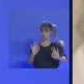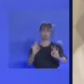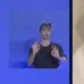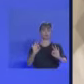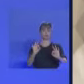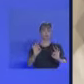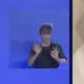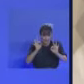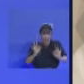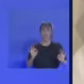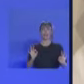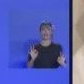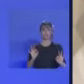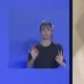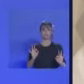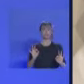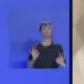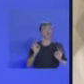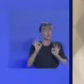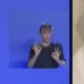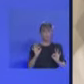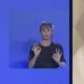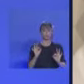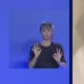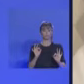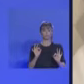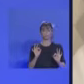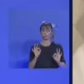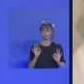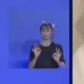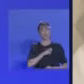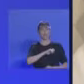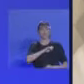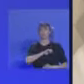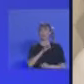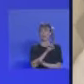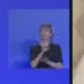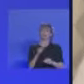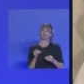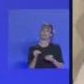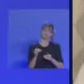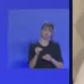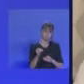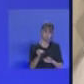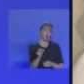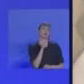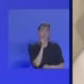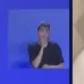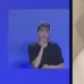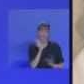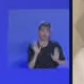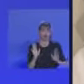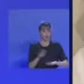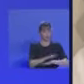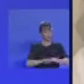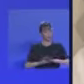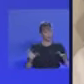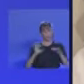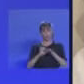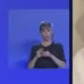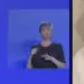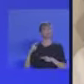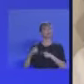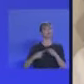ahora más dificultad para poder tener una mejor sanidad, una mejor educación y unos mejores servicios sociales, porque perdemos financiación. Lo que supone es que el